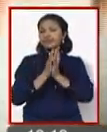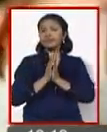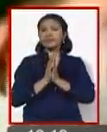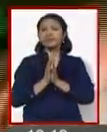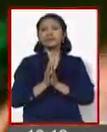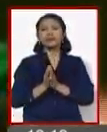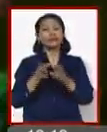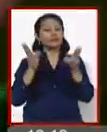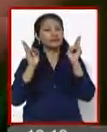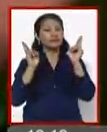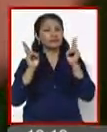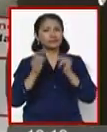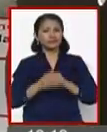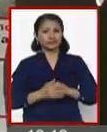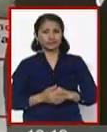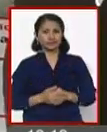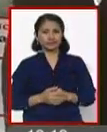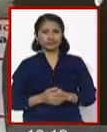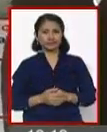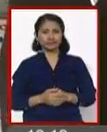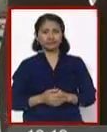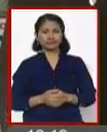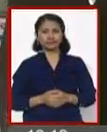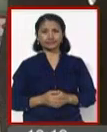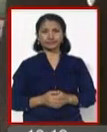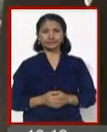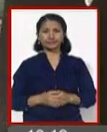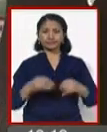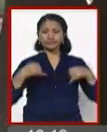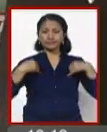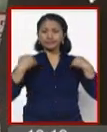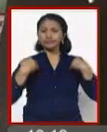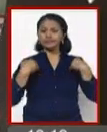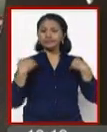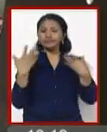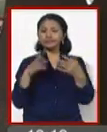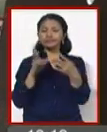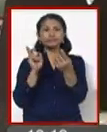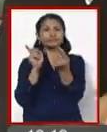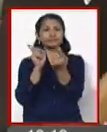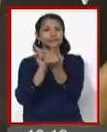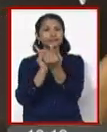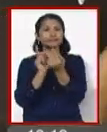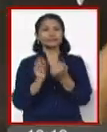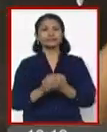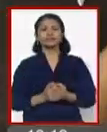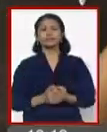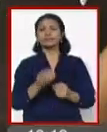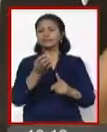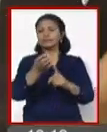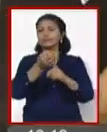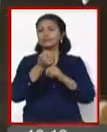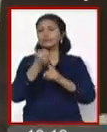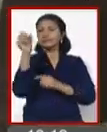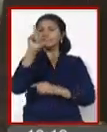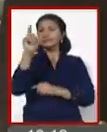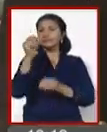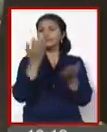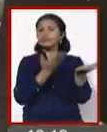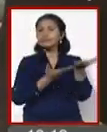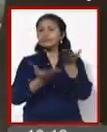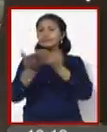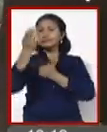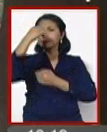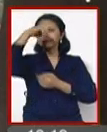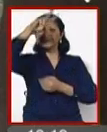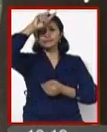pedimos la celeridad del caso de esta jovencita encontrada raptada de La Paz, llevada